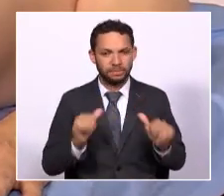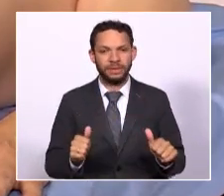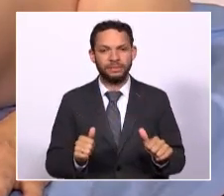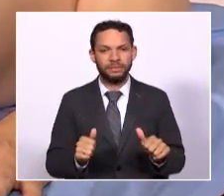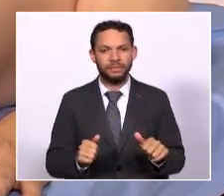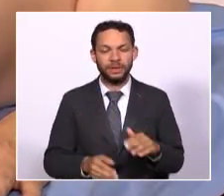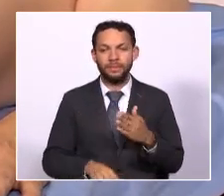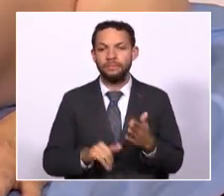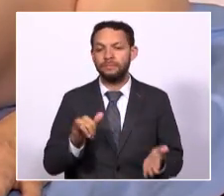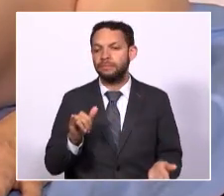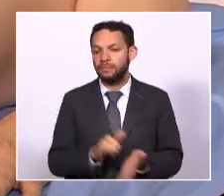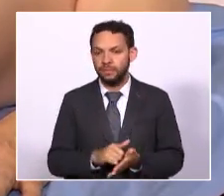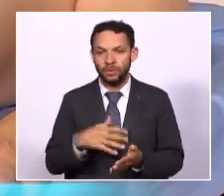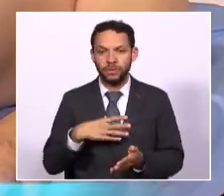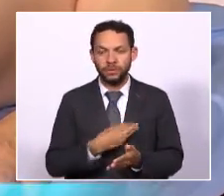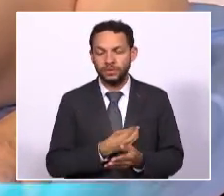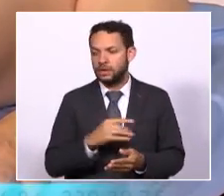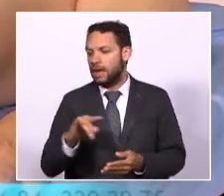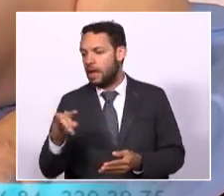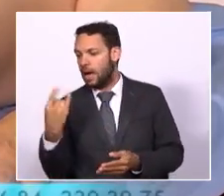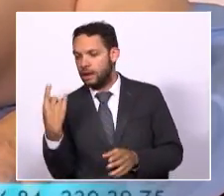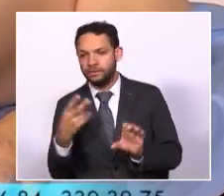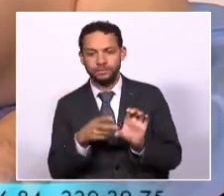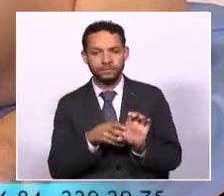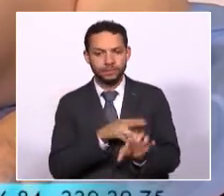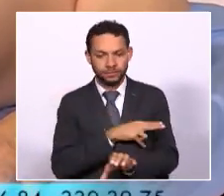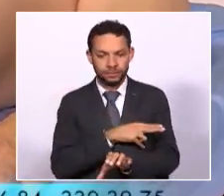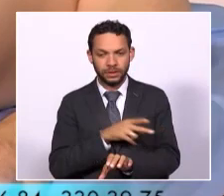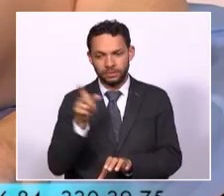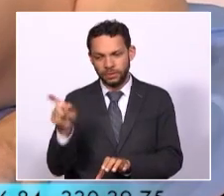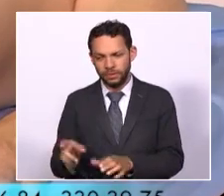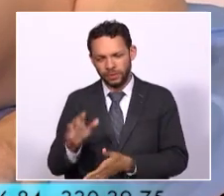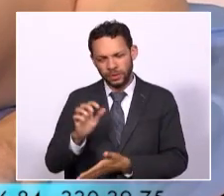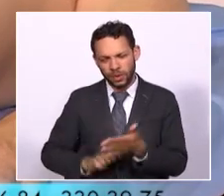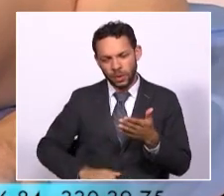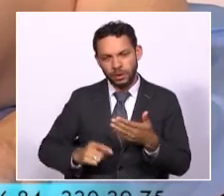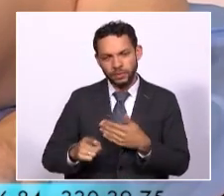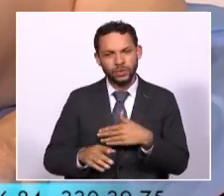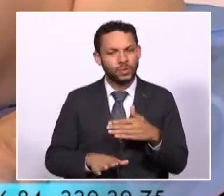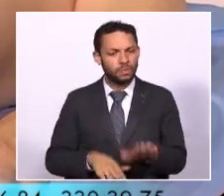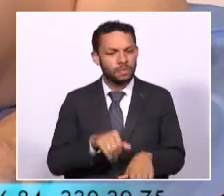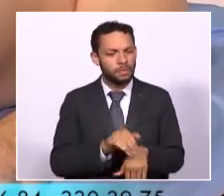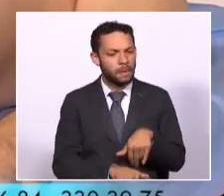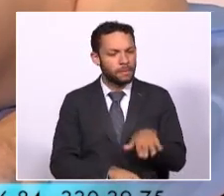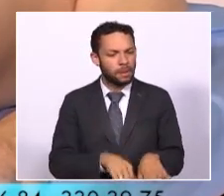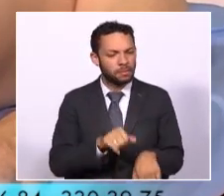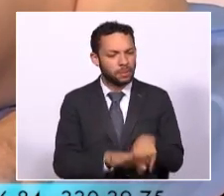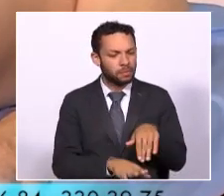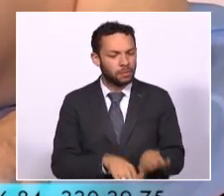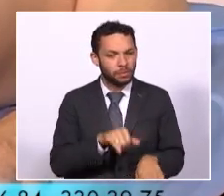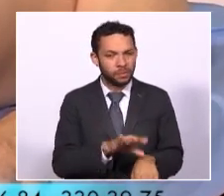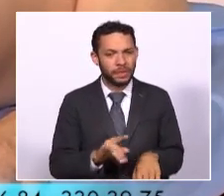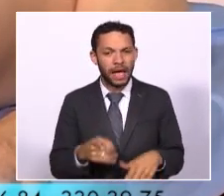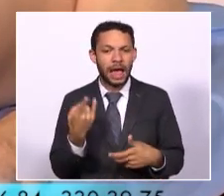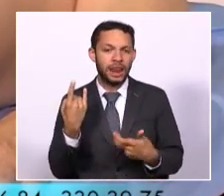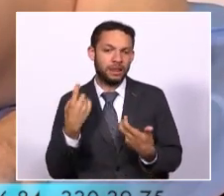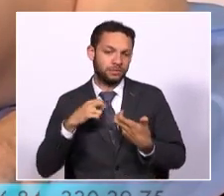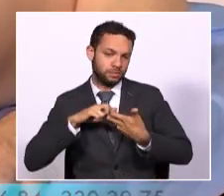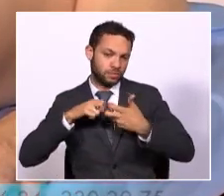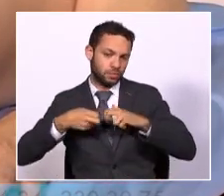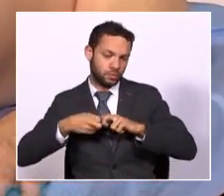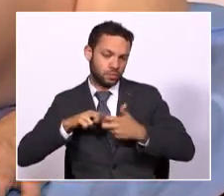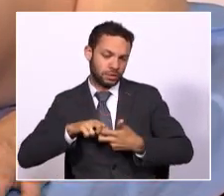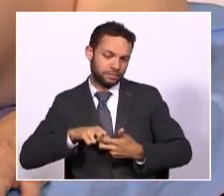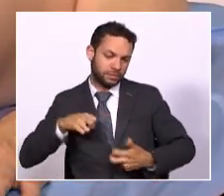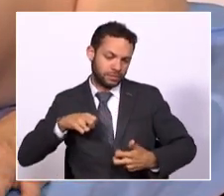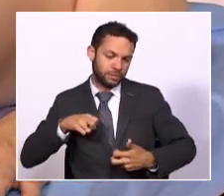Entonces, de esta manera descartamos que el acortamiento se esté generando en miembros inferiores por un desplazamiento o inclinación del cuerpo